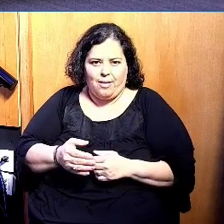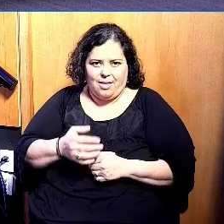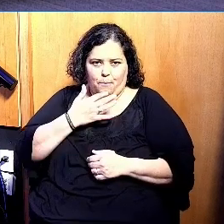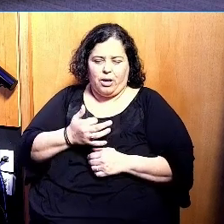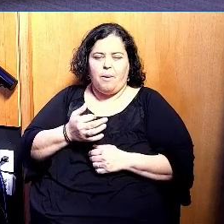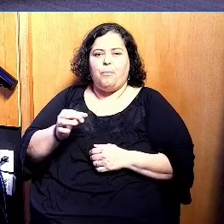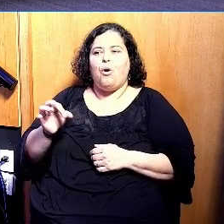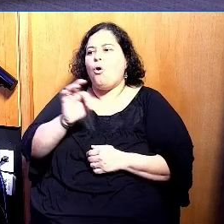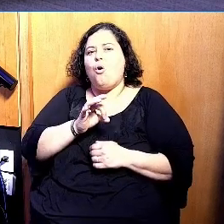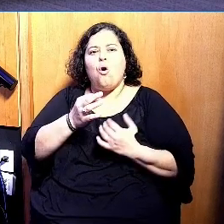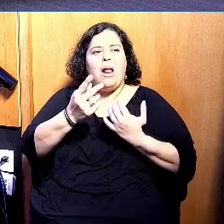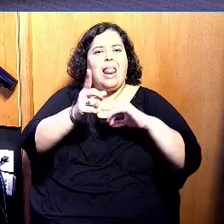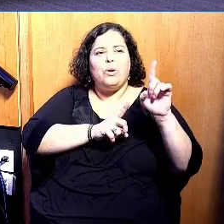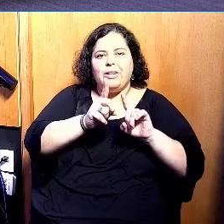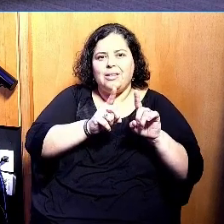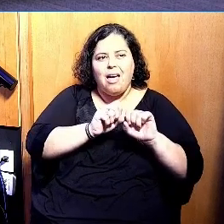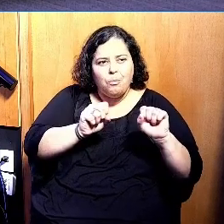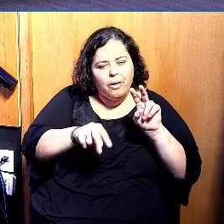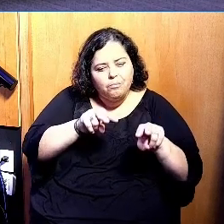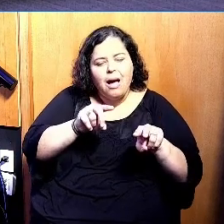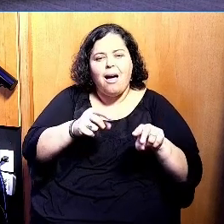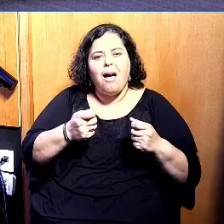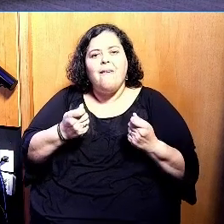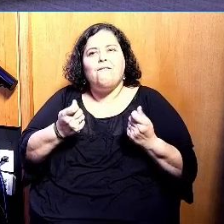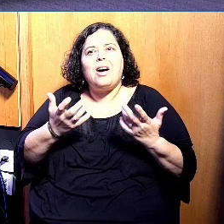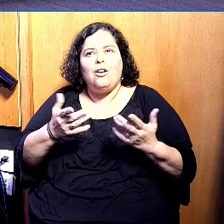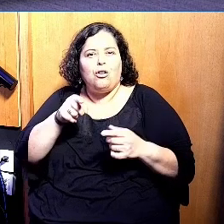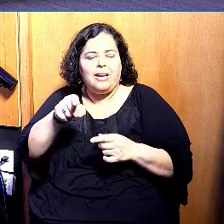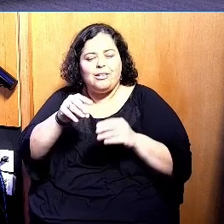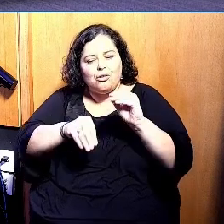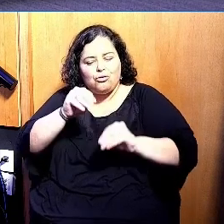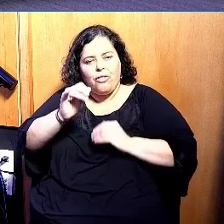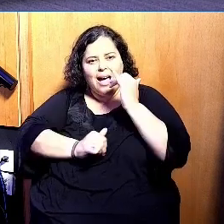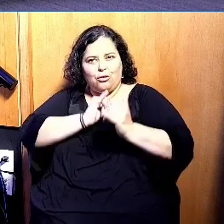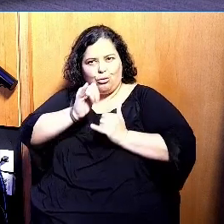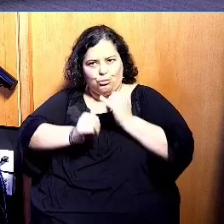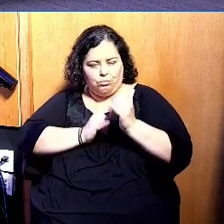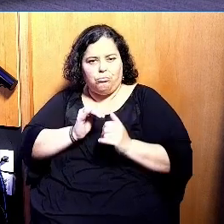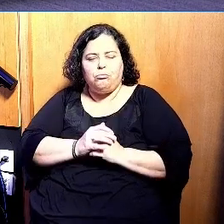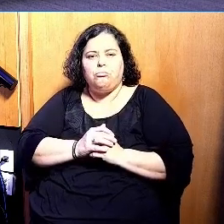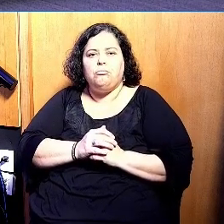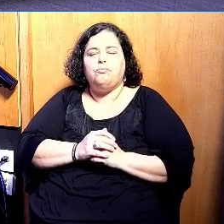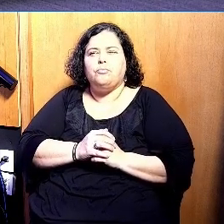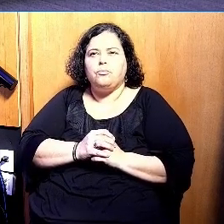personas como de la academia puedan generar valor que a CEIBAL les sirva también, ¿no? Y al ecosistema